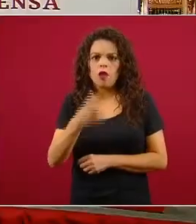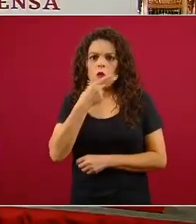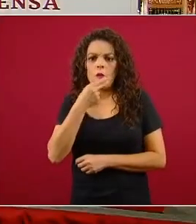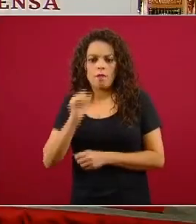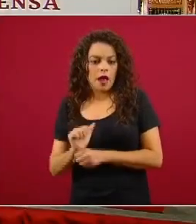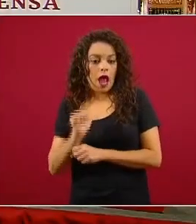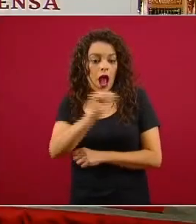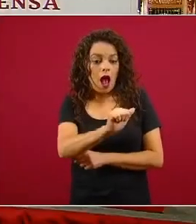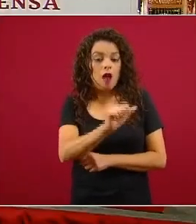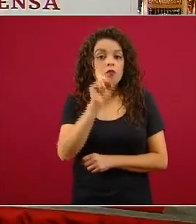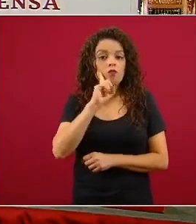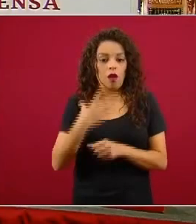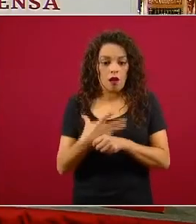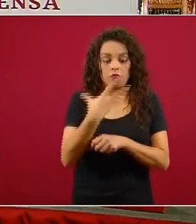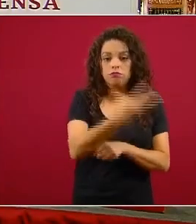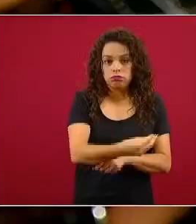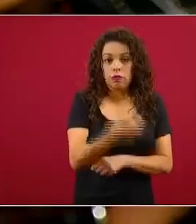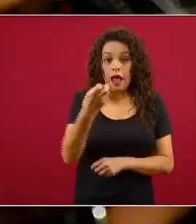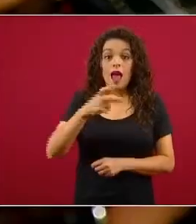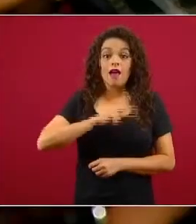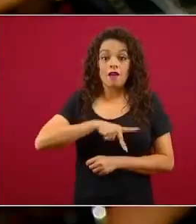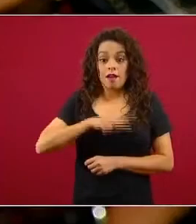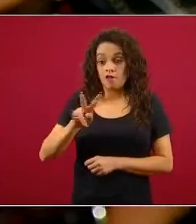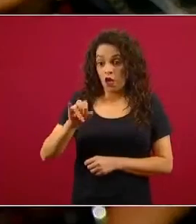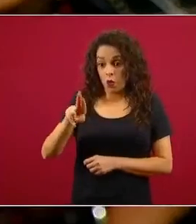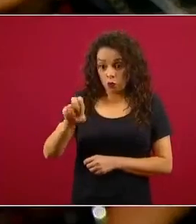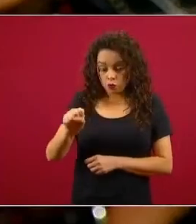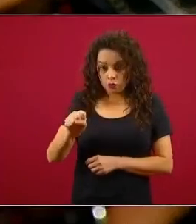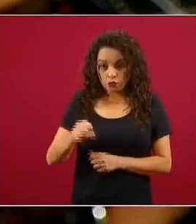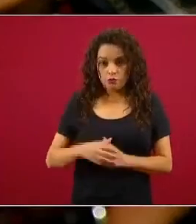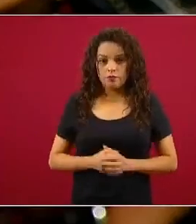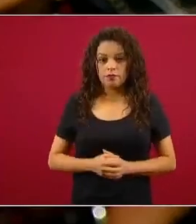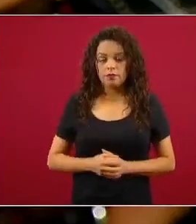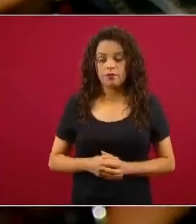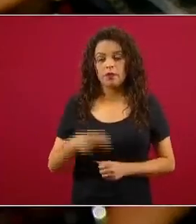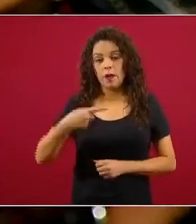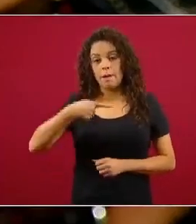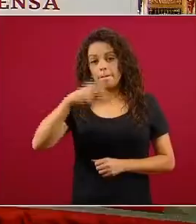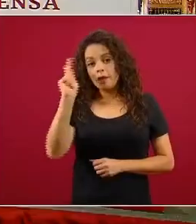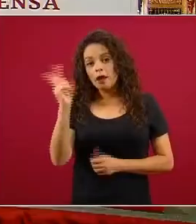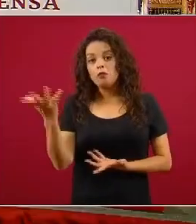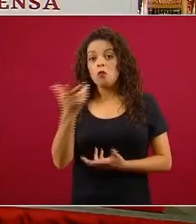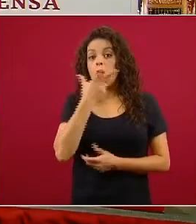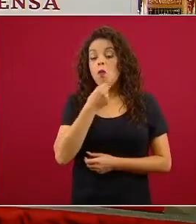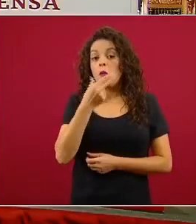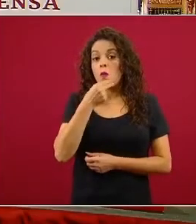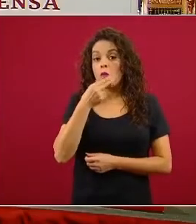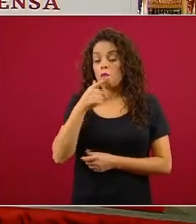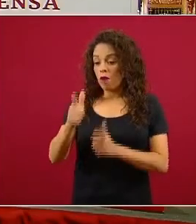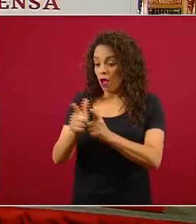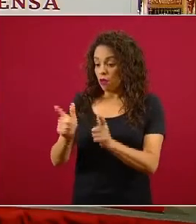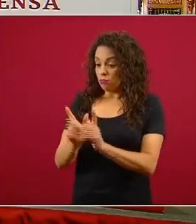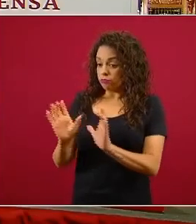transmisión del virus. En ciertas subpoblaciones de hombres, por ejemplo,